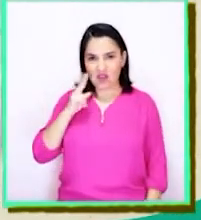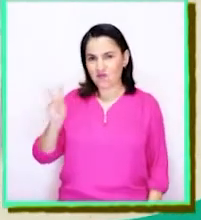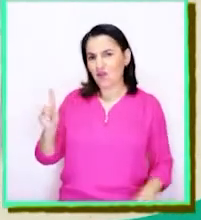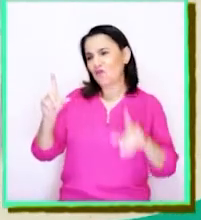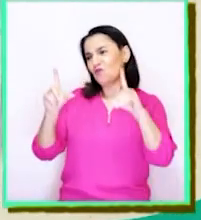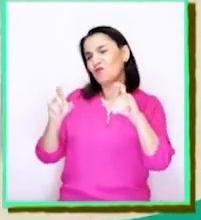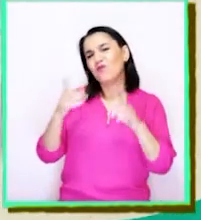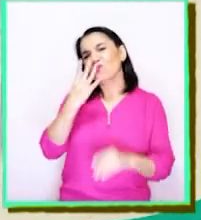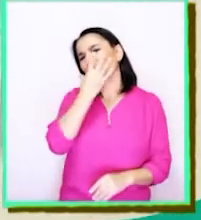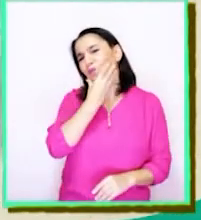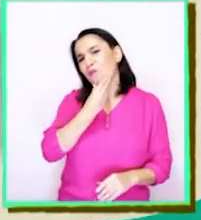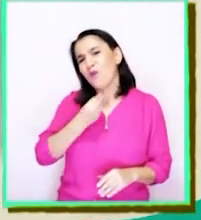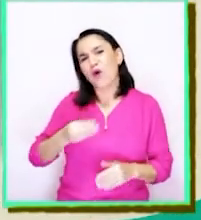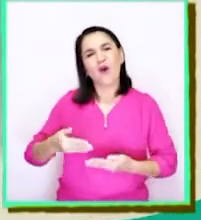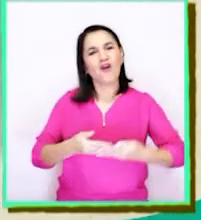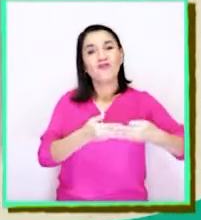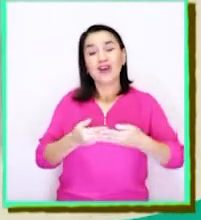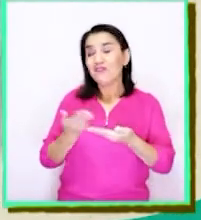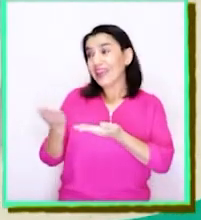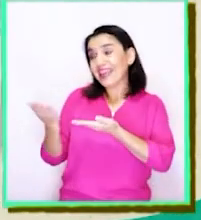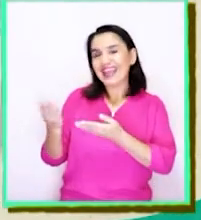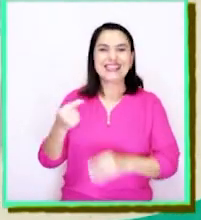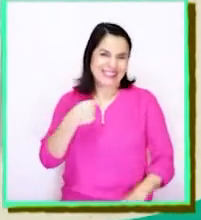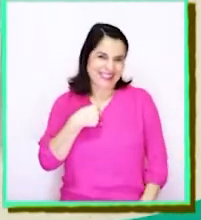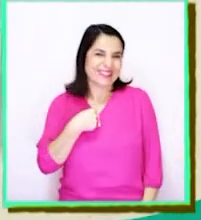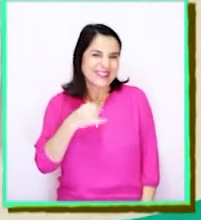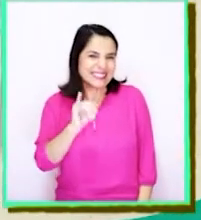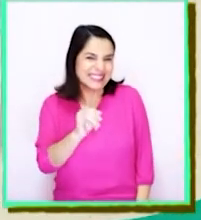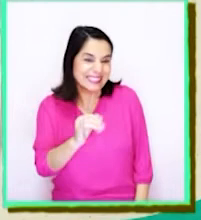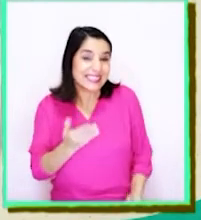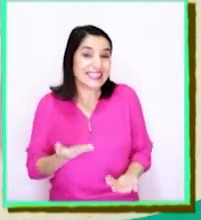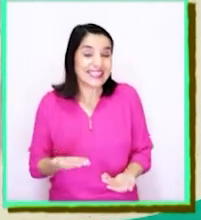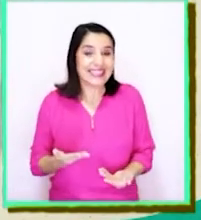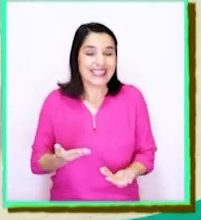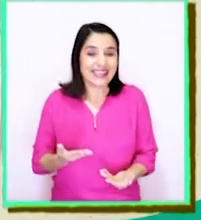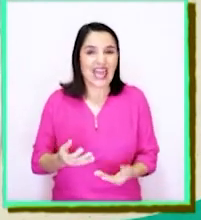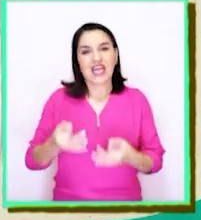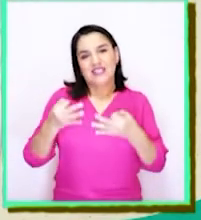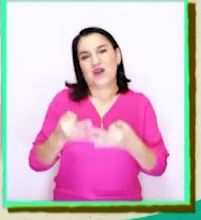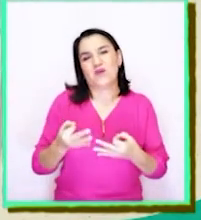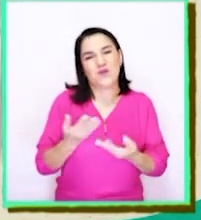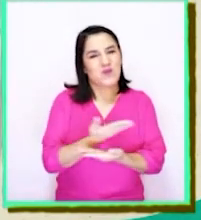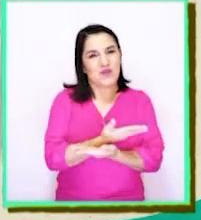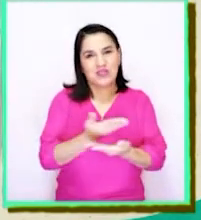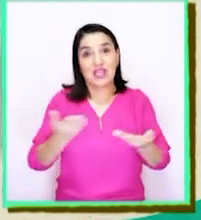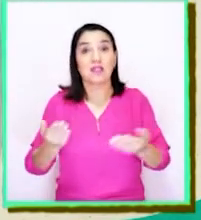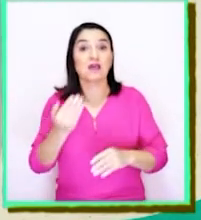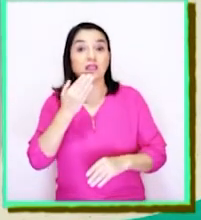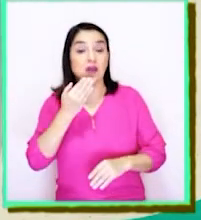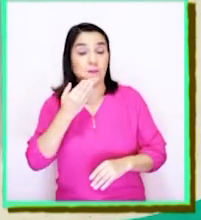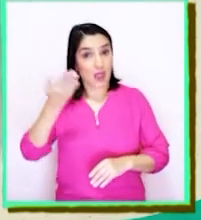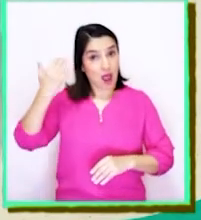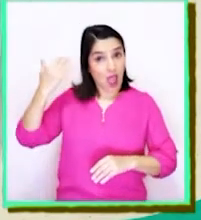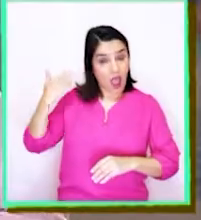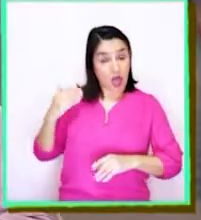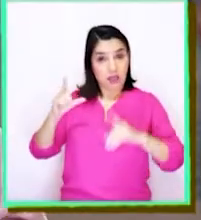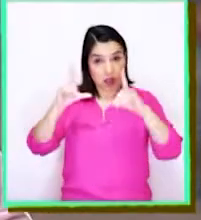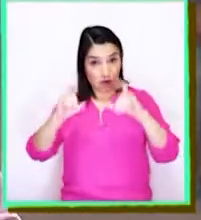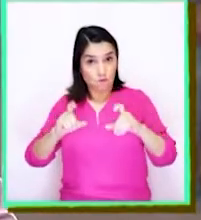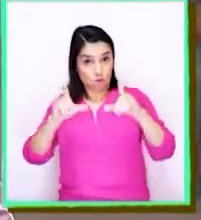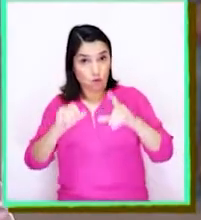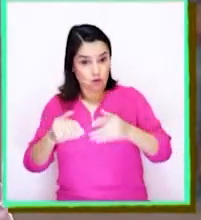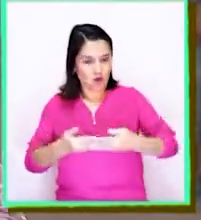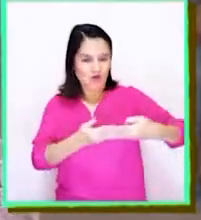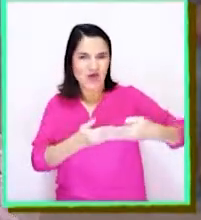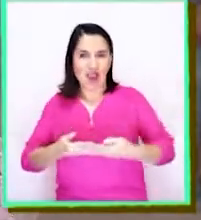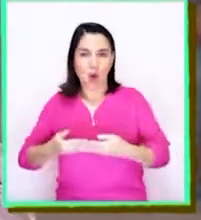la foto de este hermoso bebé? ¡Soy yo! Sí, seguro ustedes sí también tienen fotos de cuando